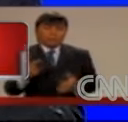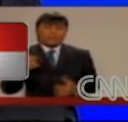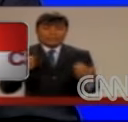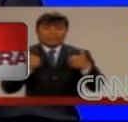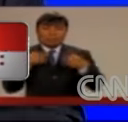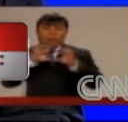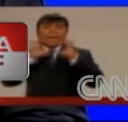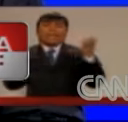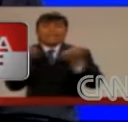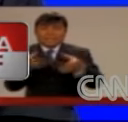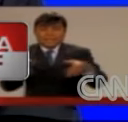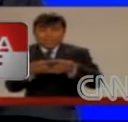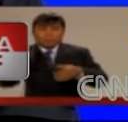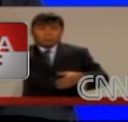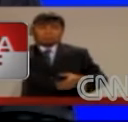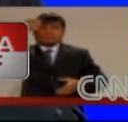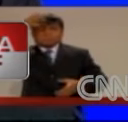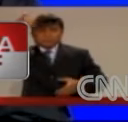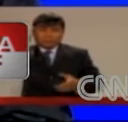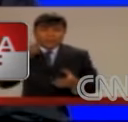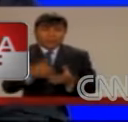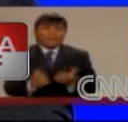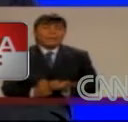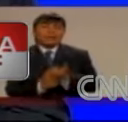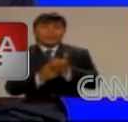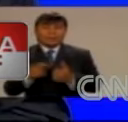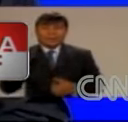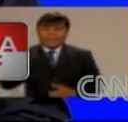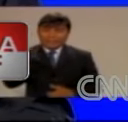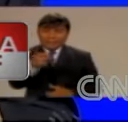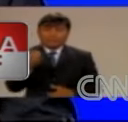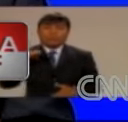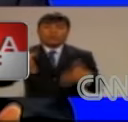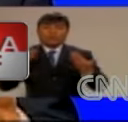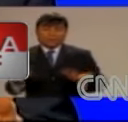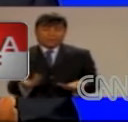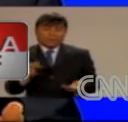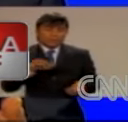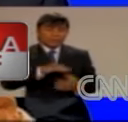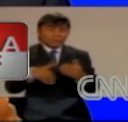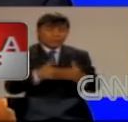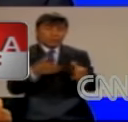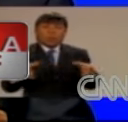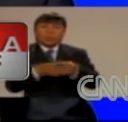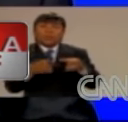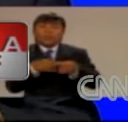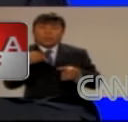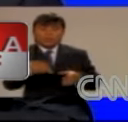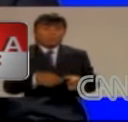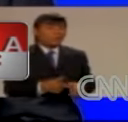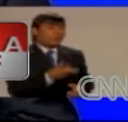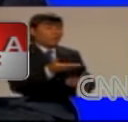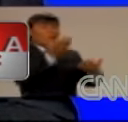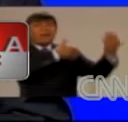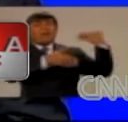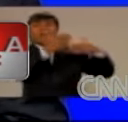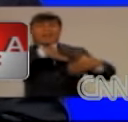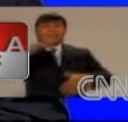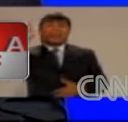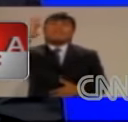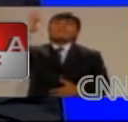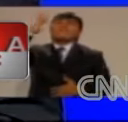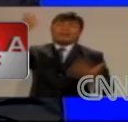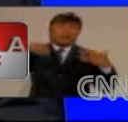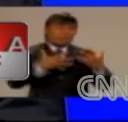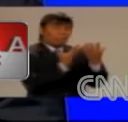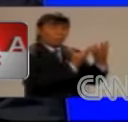técnico solvente con experiencia de gobierno que justamente fueron los que lograron sacar de la recesión que dejó el gobierno fujimorista donde